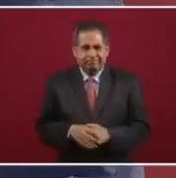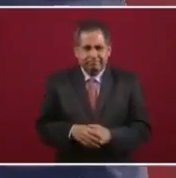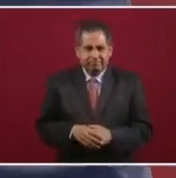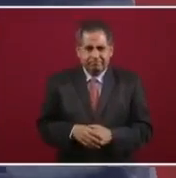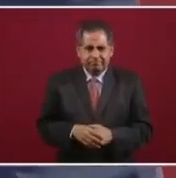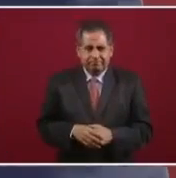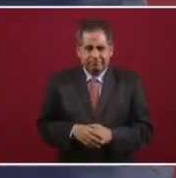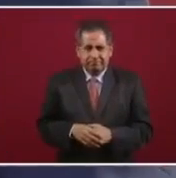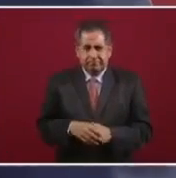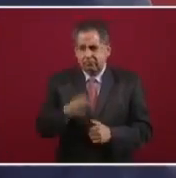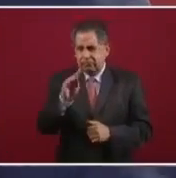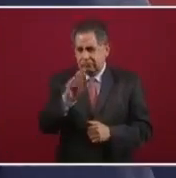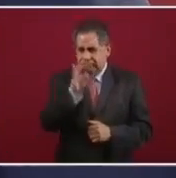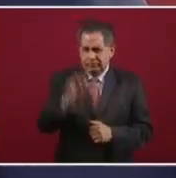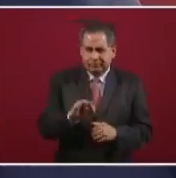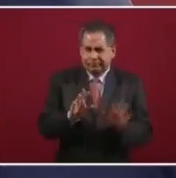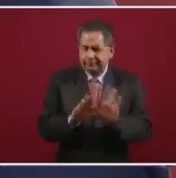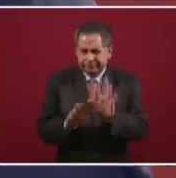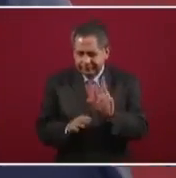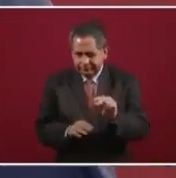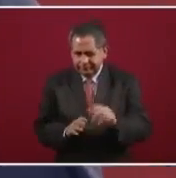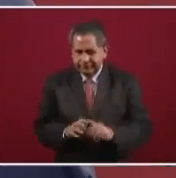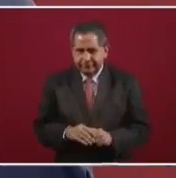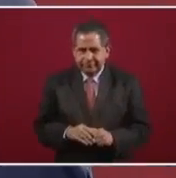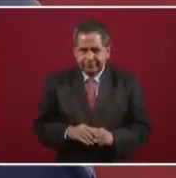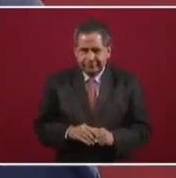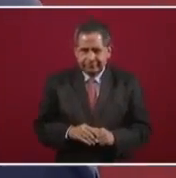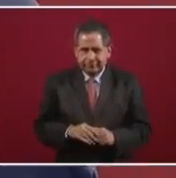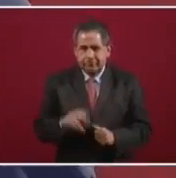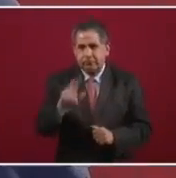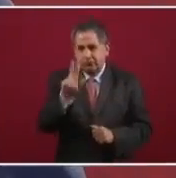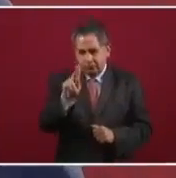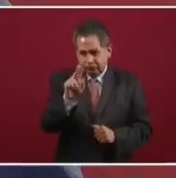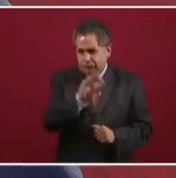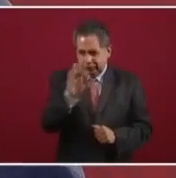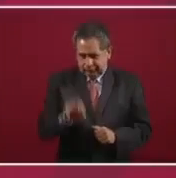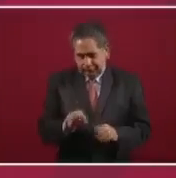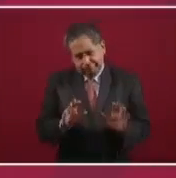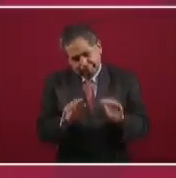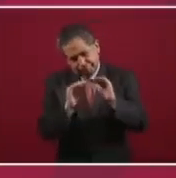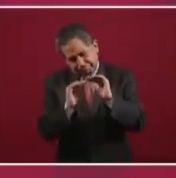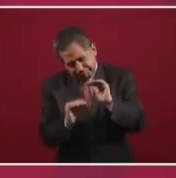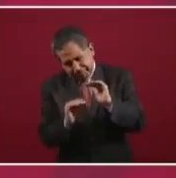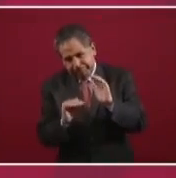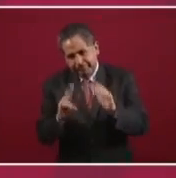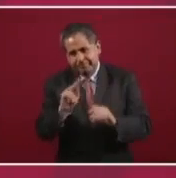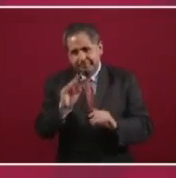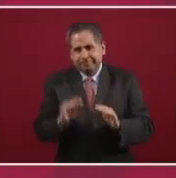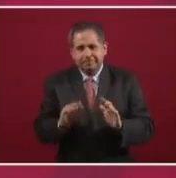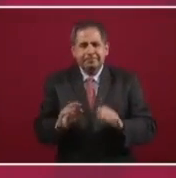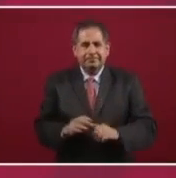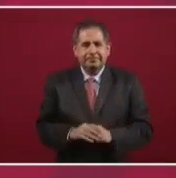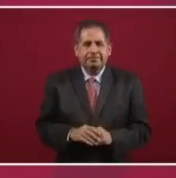no del 90%, del 80%